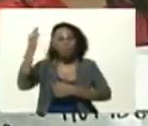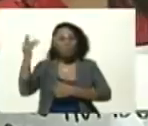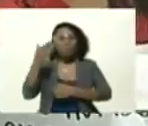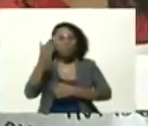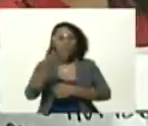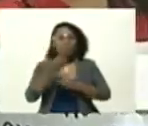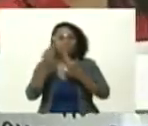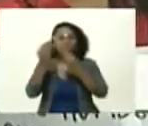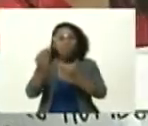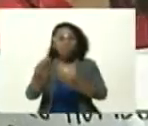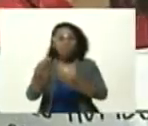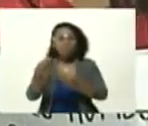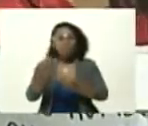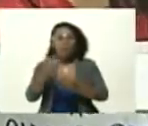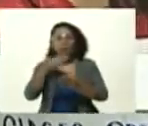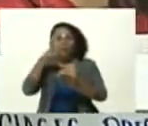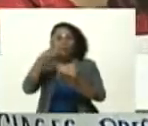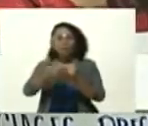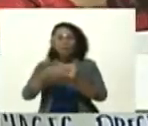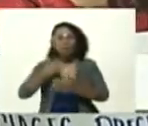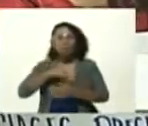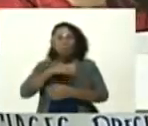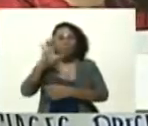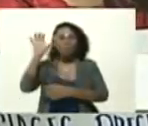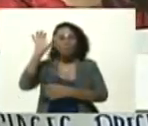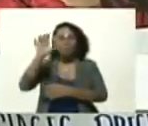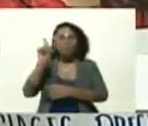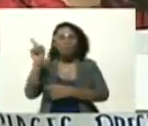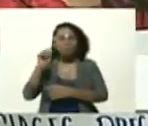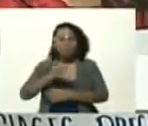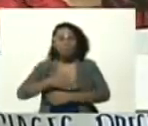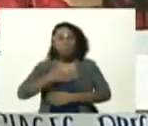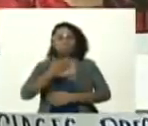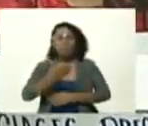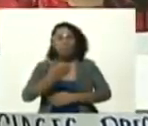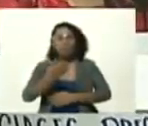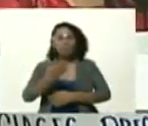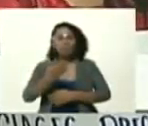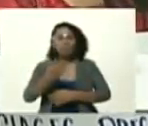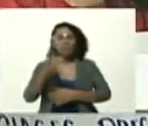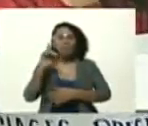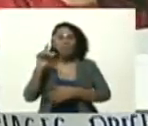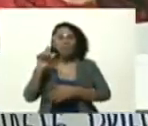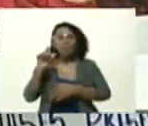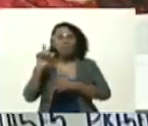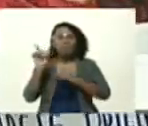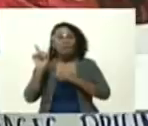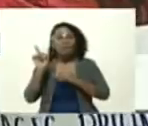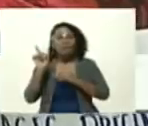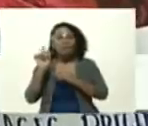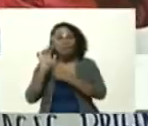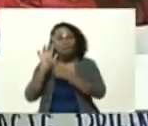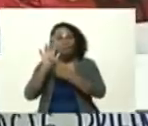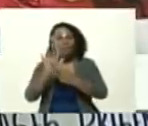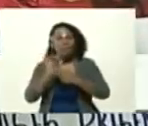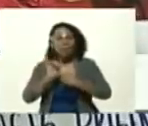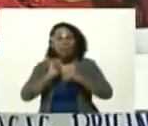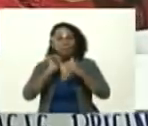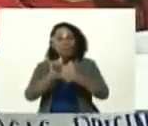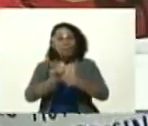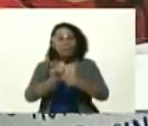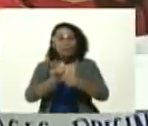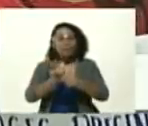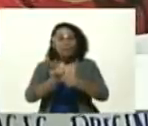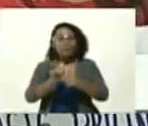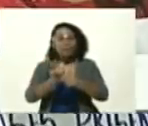ha dado y ha mencionado a nuestro país será posible a partir de toda esta muestra de iniciativa que